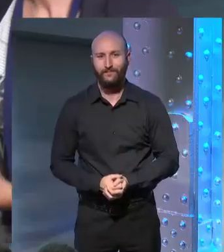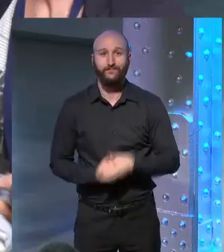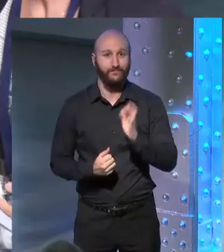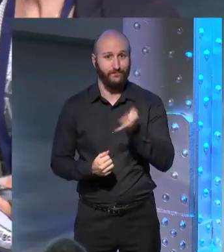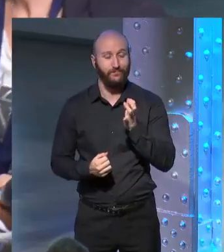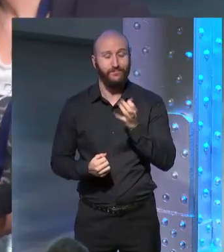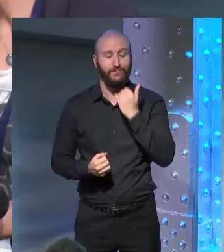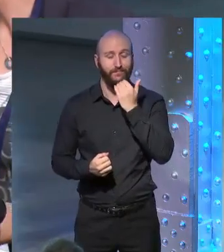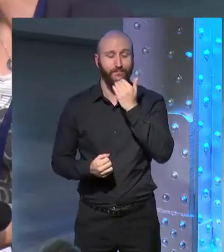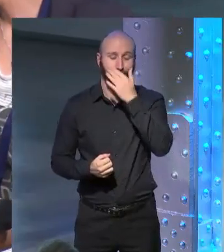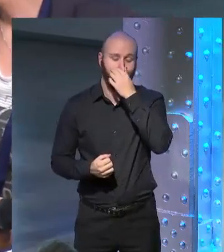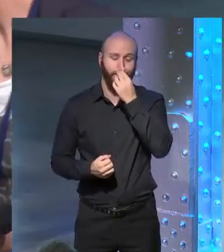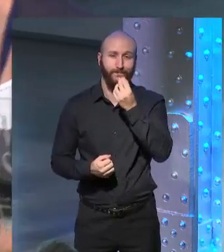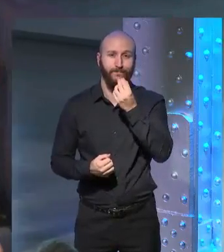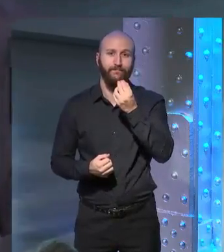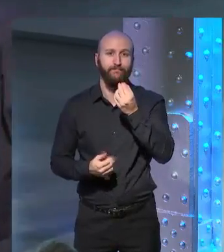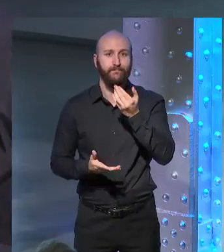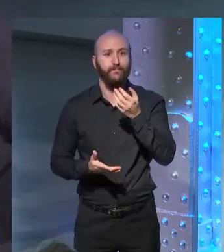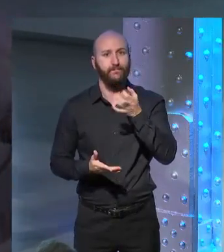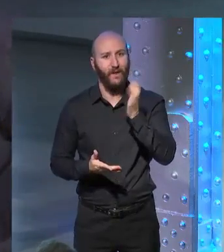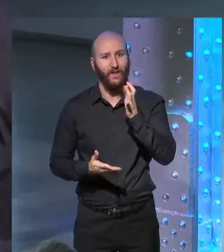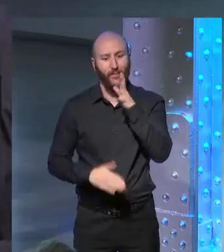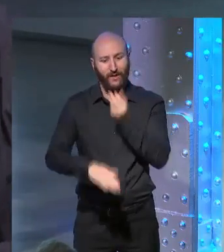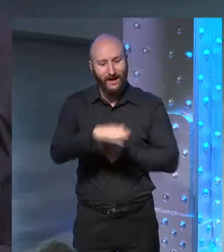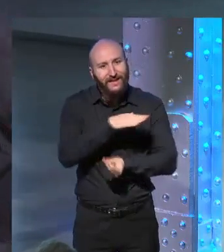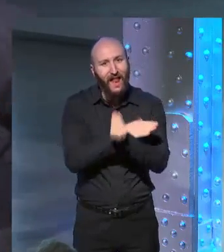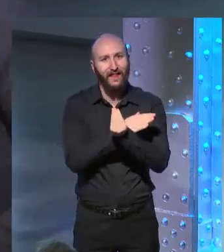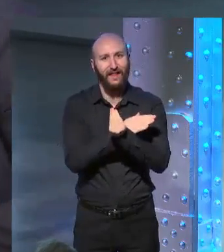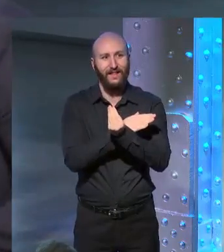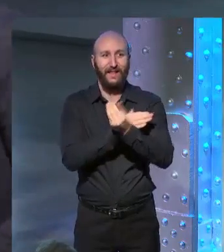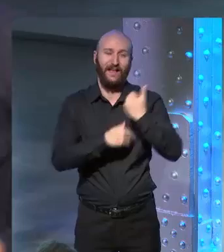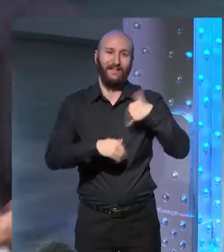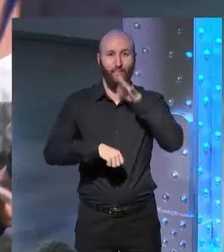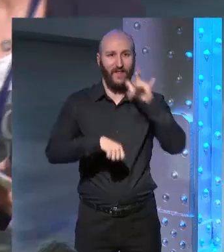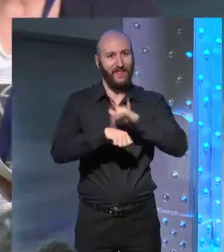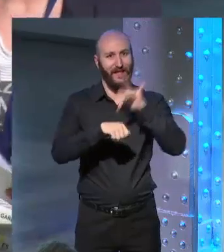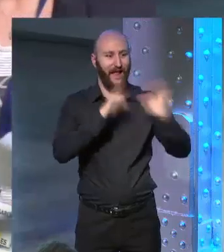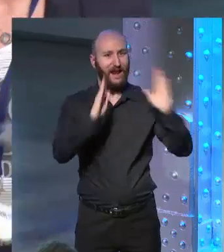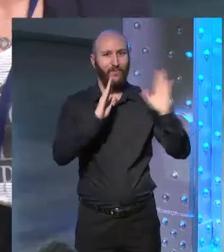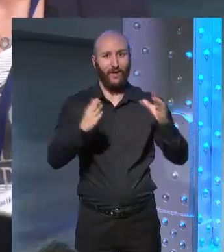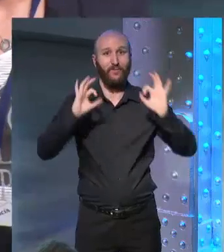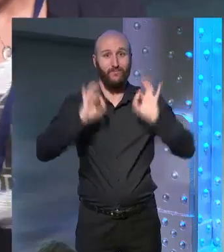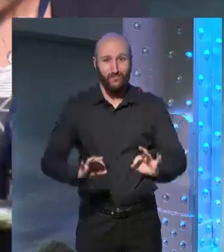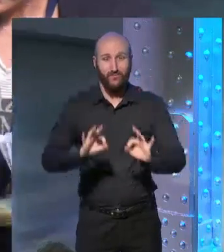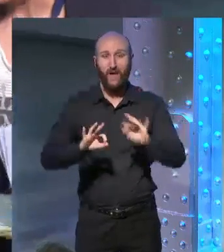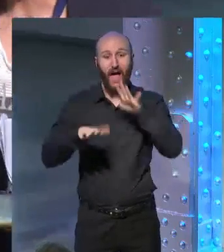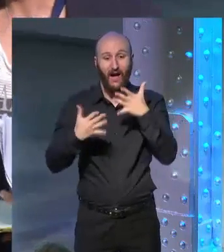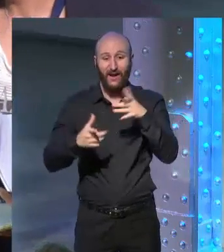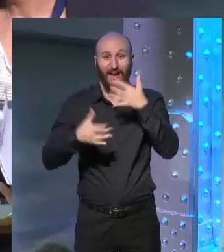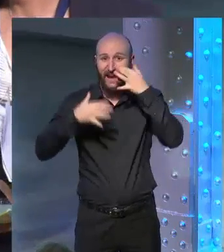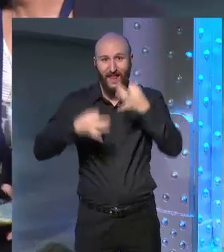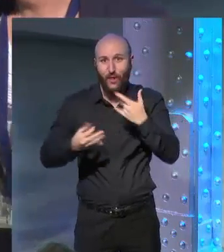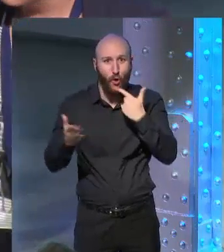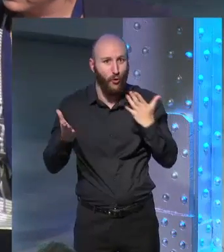la gozada que es que, claro, que tengo esos nativos digitales, que a veces ya no se les llama así porque dicen que ya no existen esos nativos